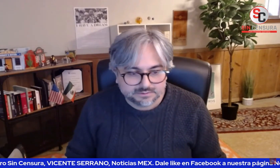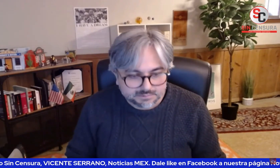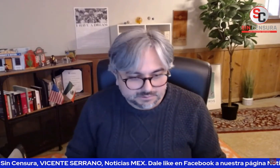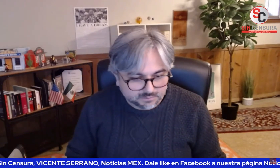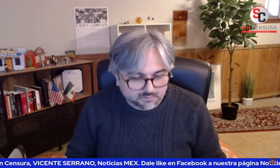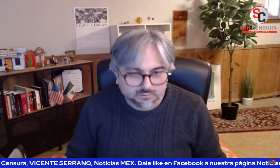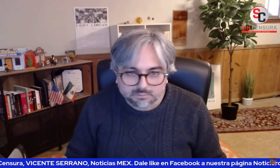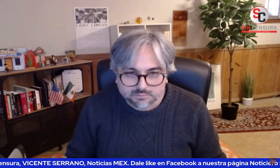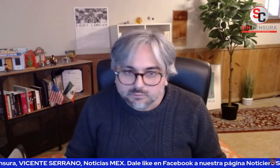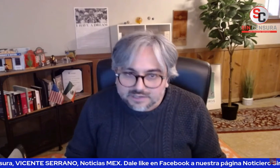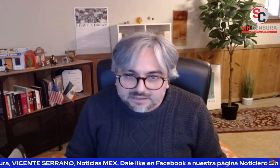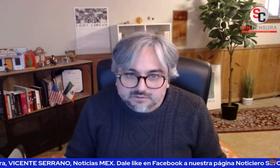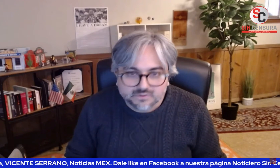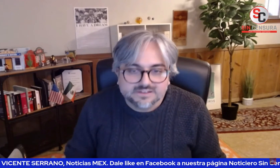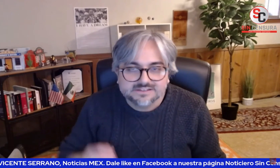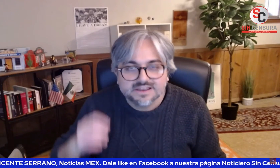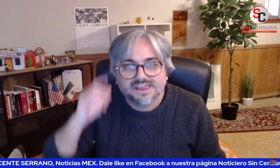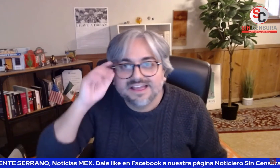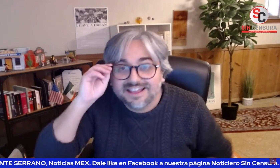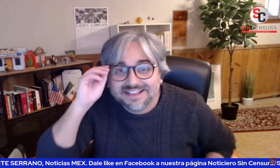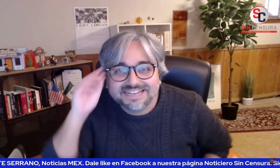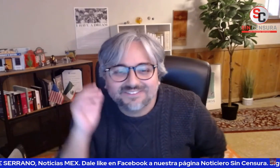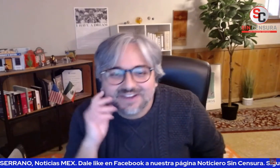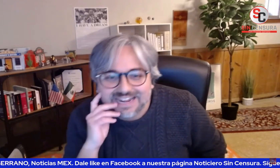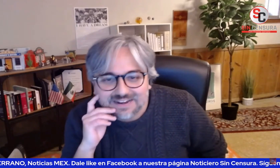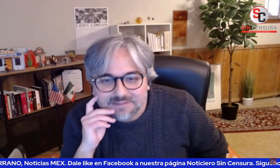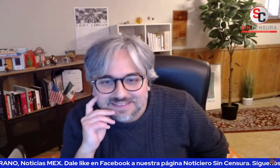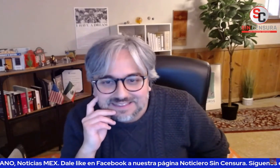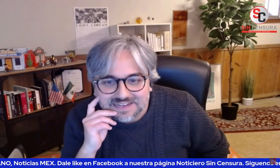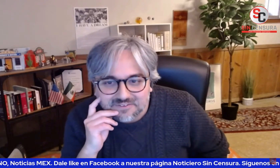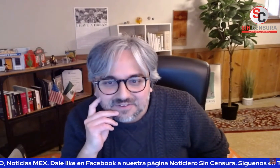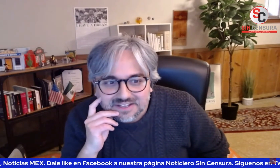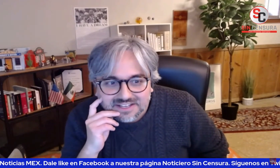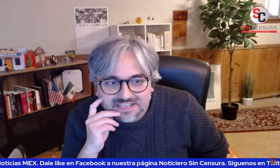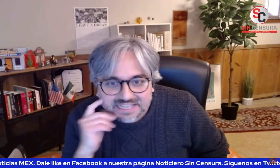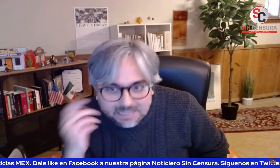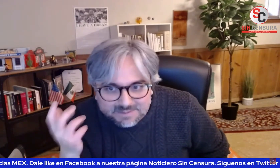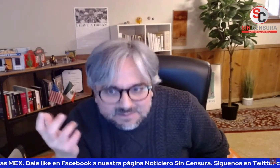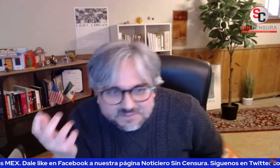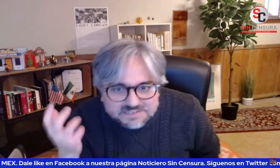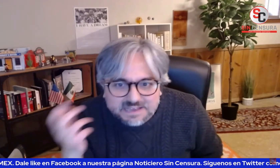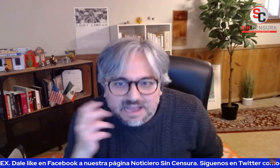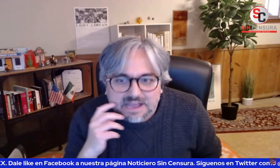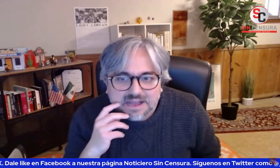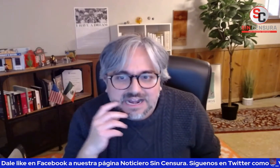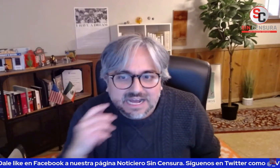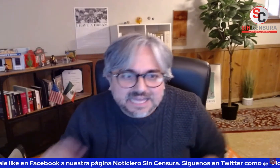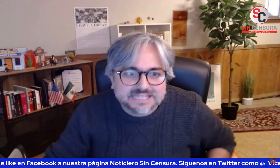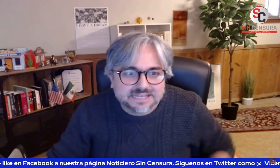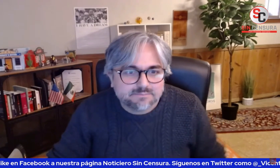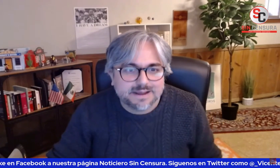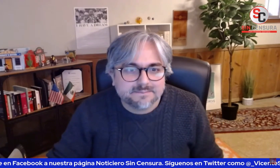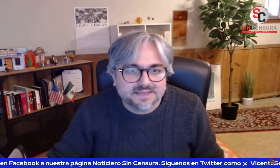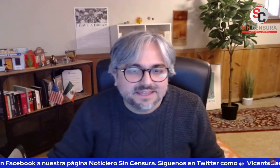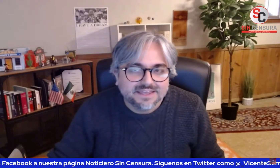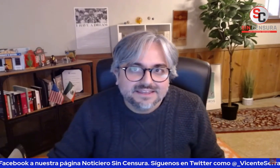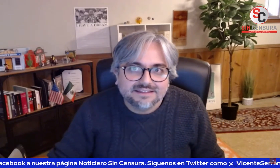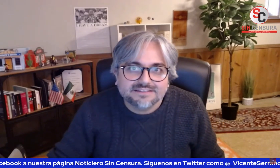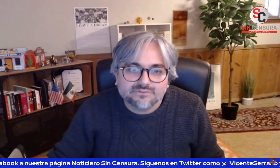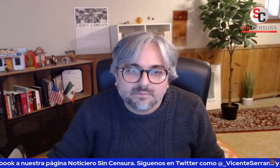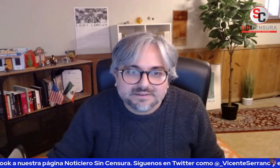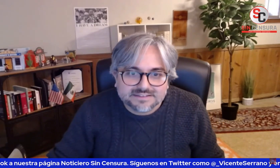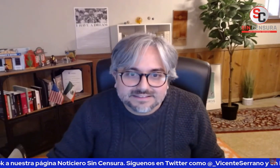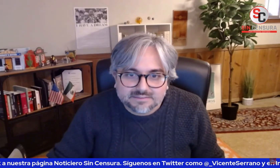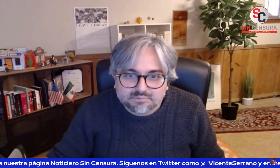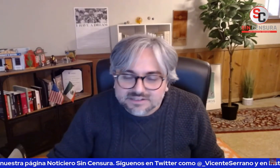Chaparro, pero se puso pues, muy necio a gritonearle al mandatario que en qué beneficia a la gente el plan B, y ante